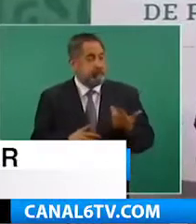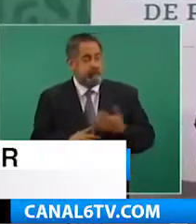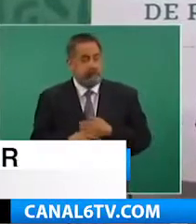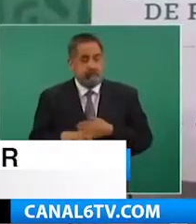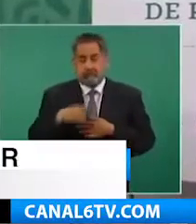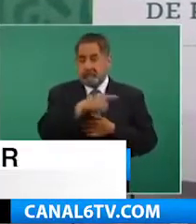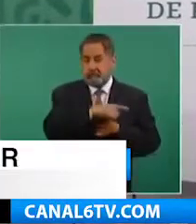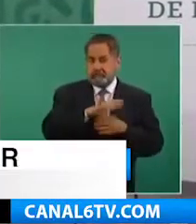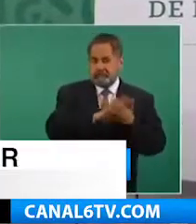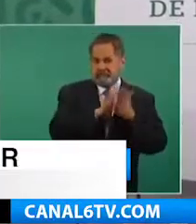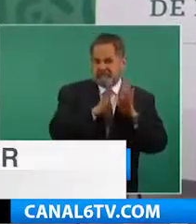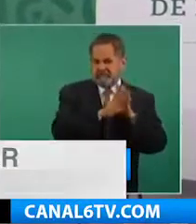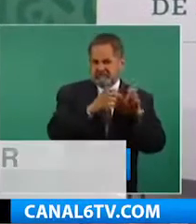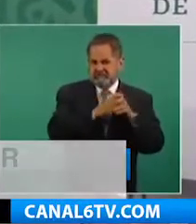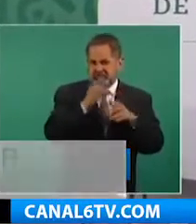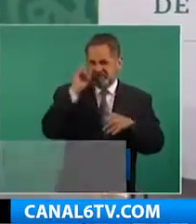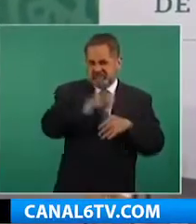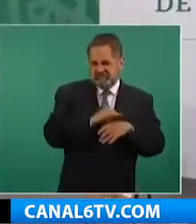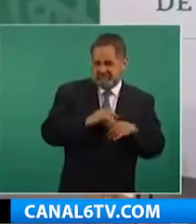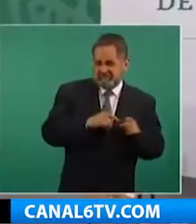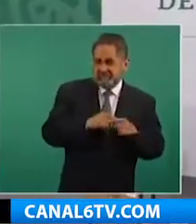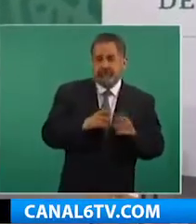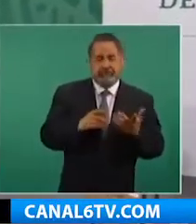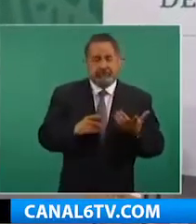las bandas o